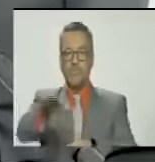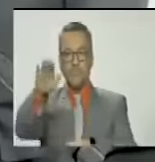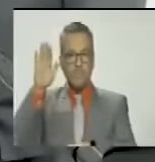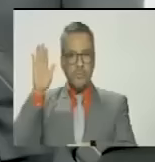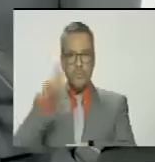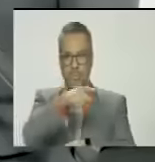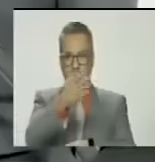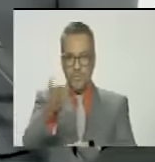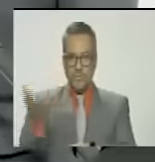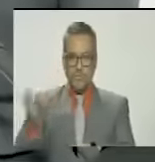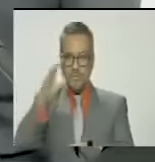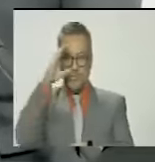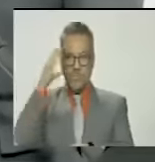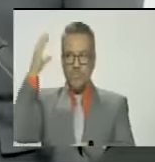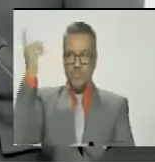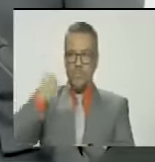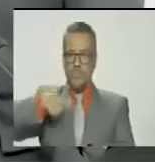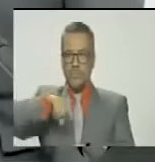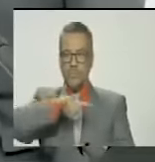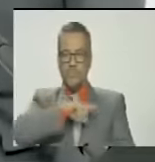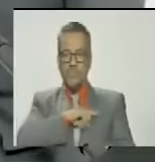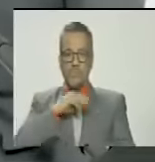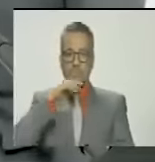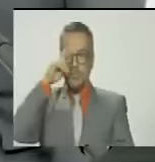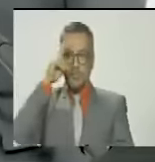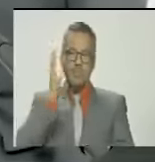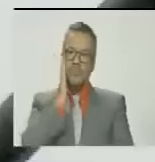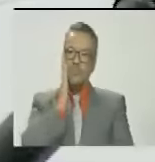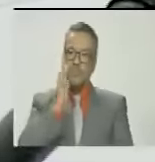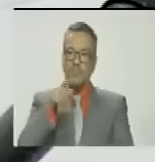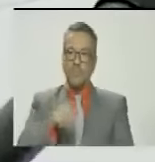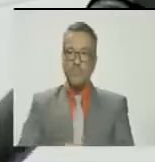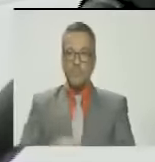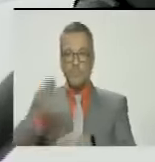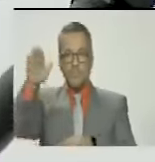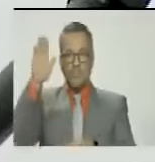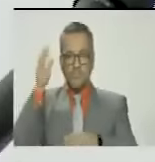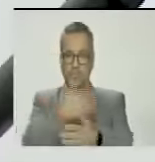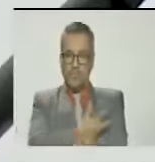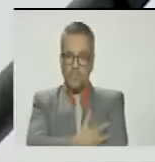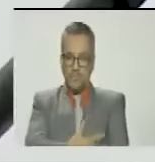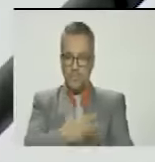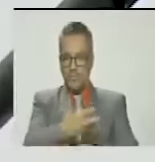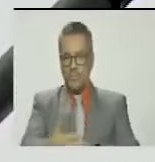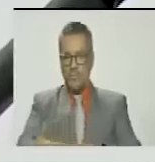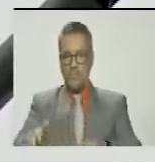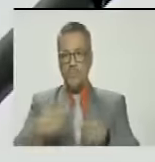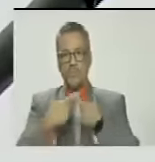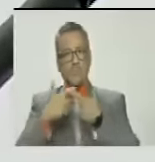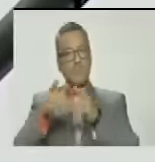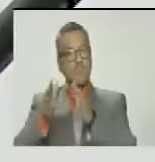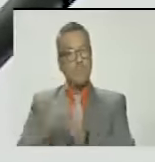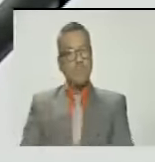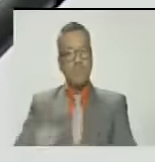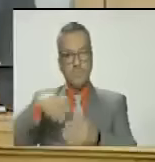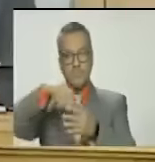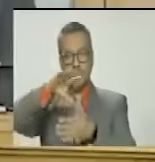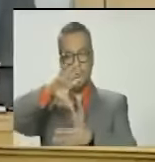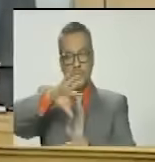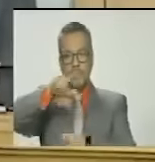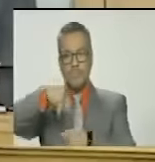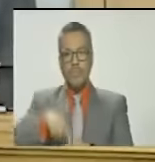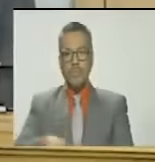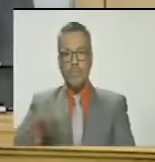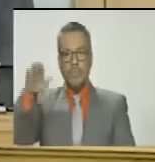usted por el Dios de nuestros padres, jura por la sangre derramada por los libertadores de América,